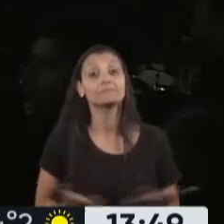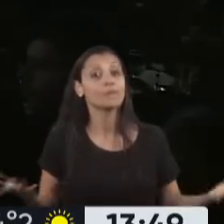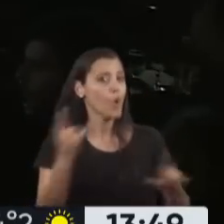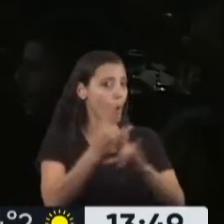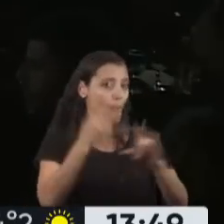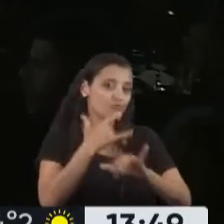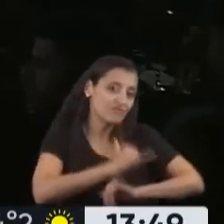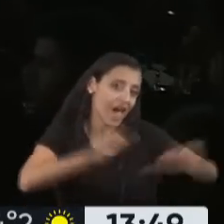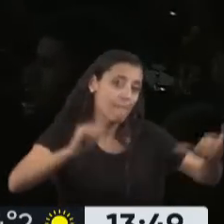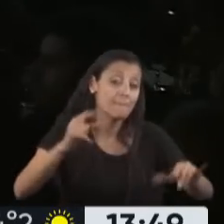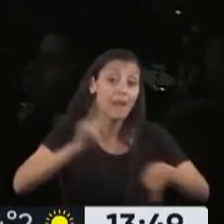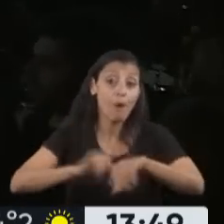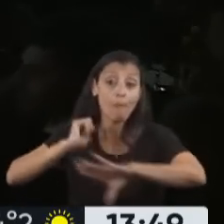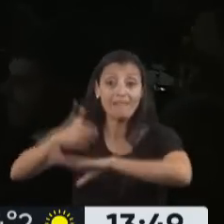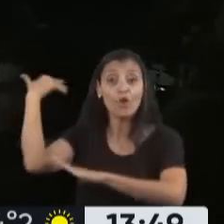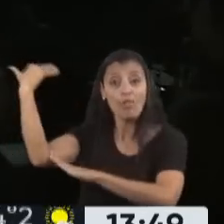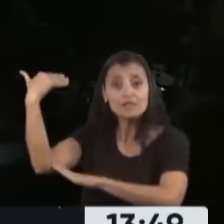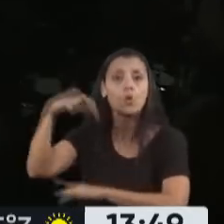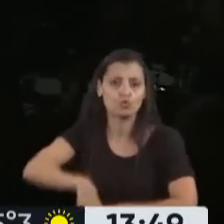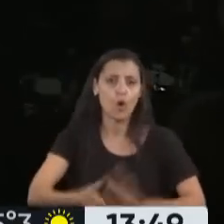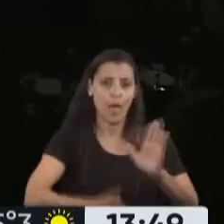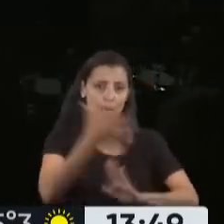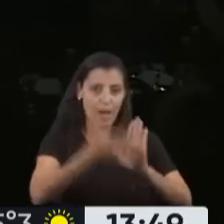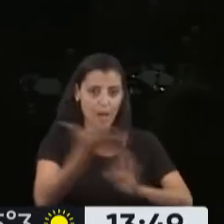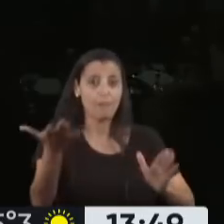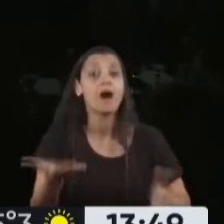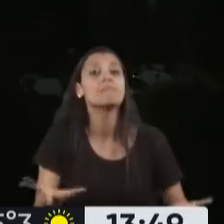Como cierre de su discurso se realizará